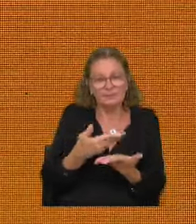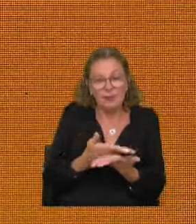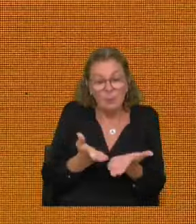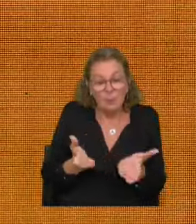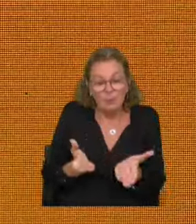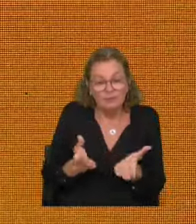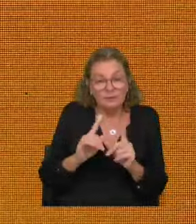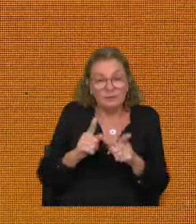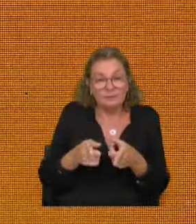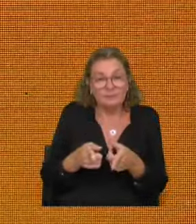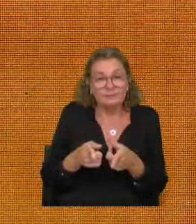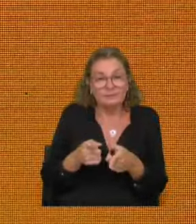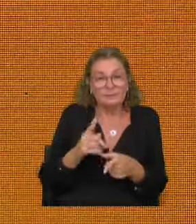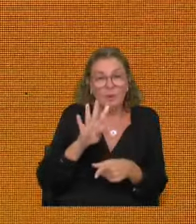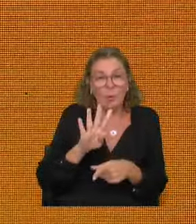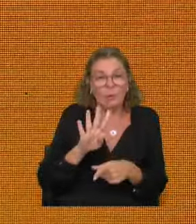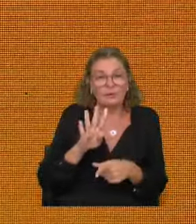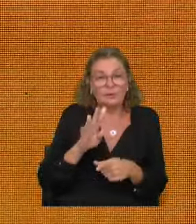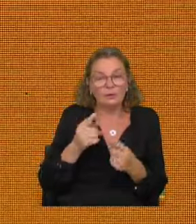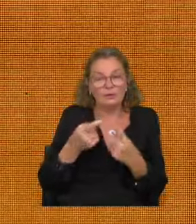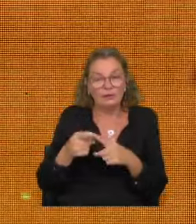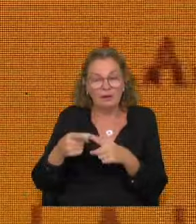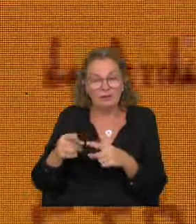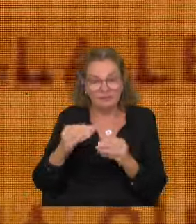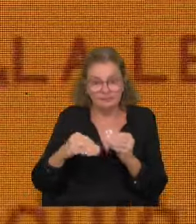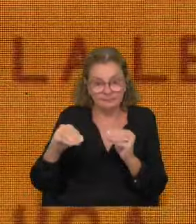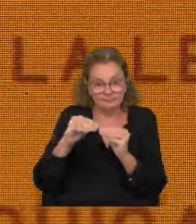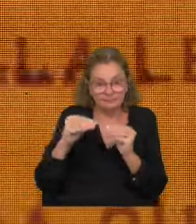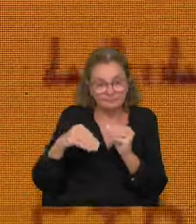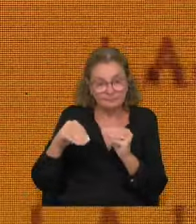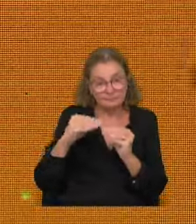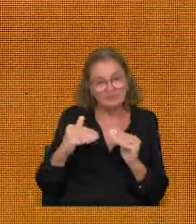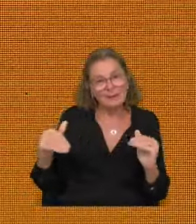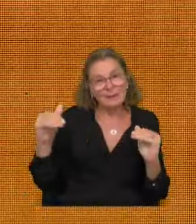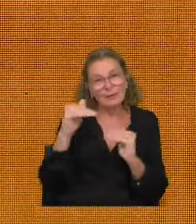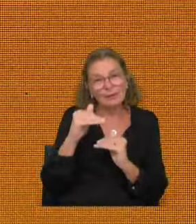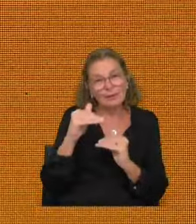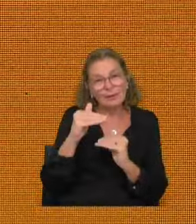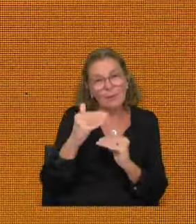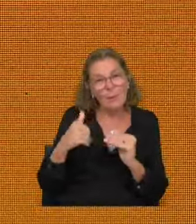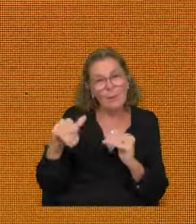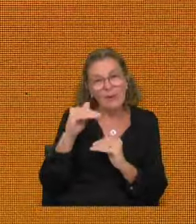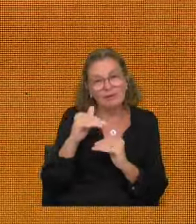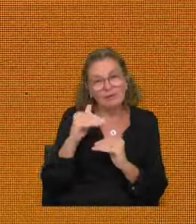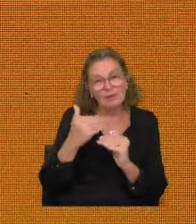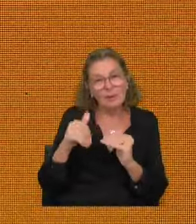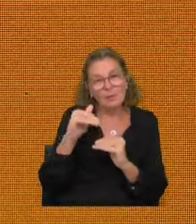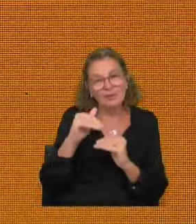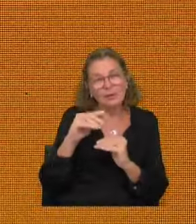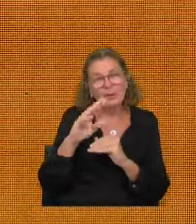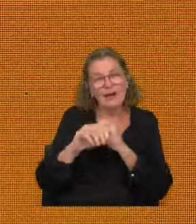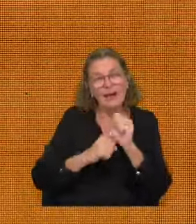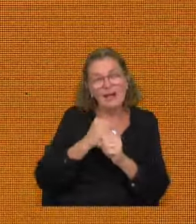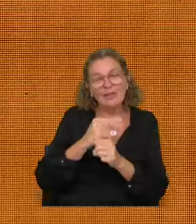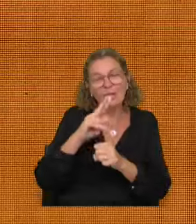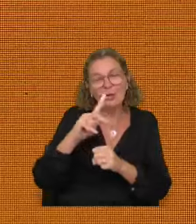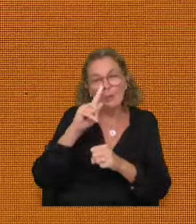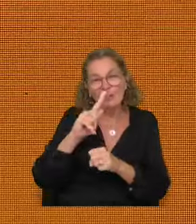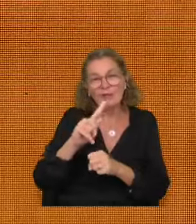efectivamente de los cuatro indicadores que componen a la a la desigualdad que hay un aumento En comparación con 2022